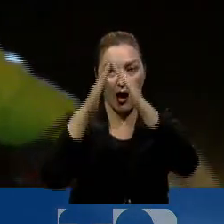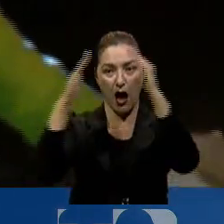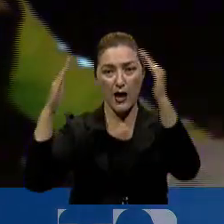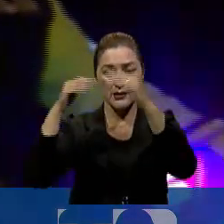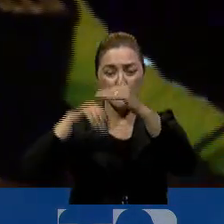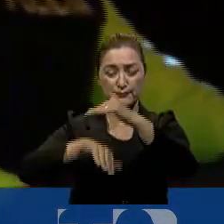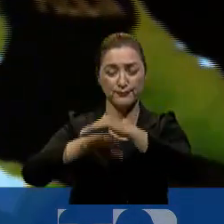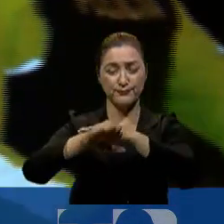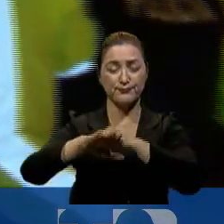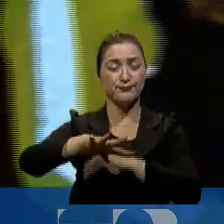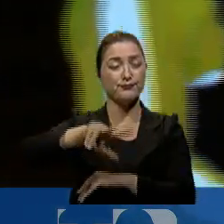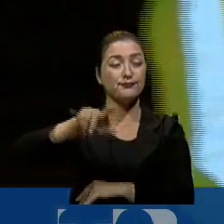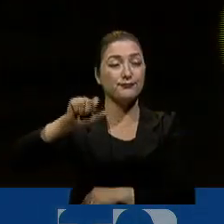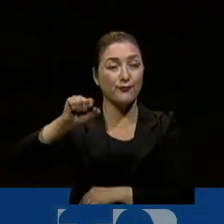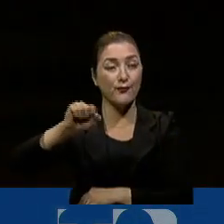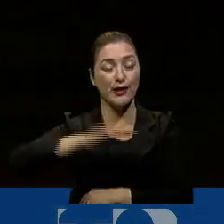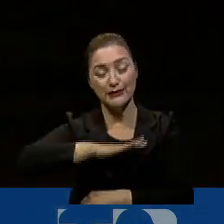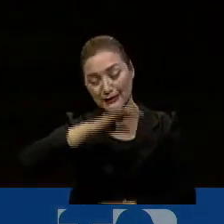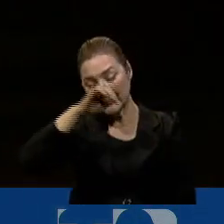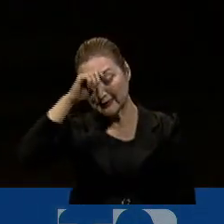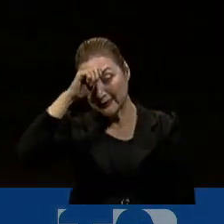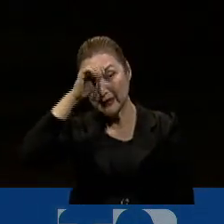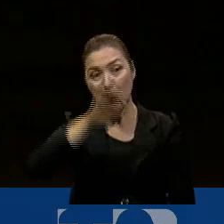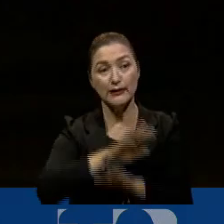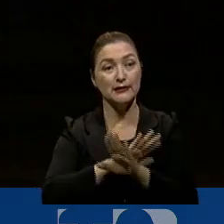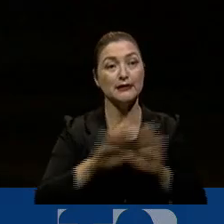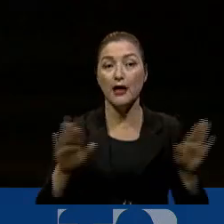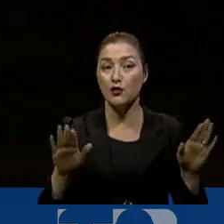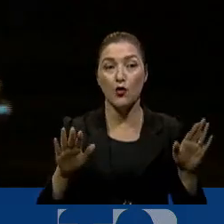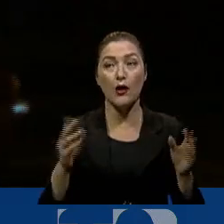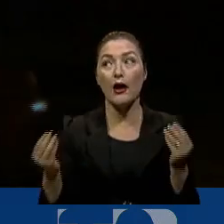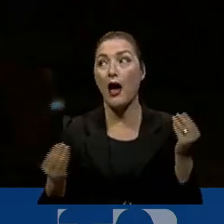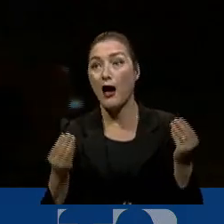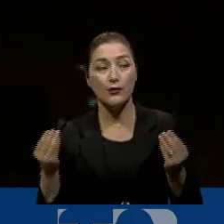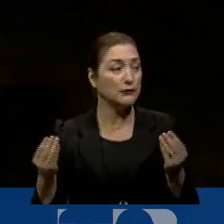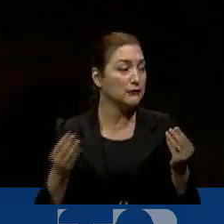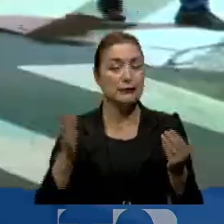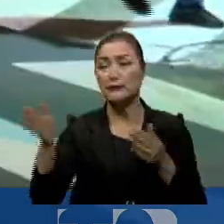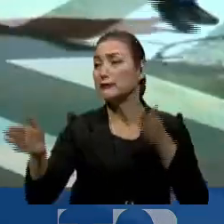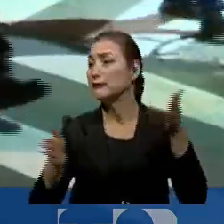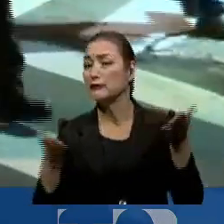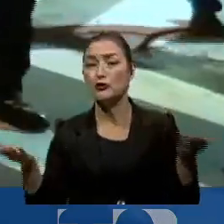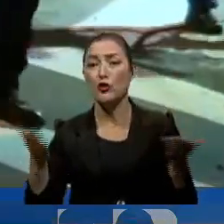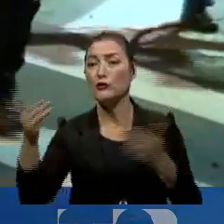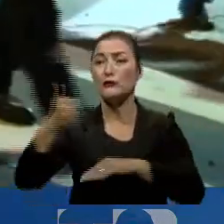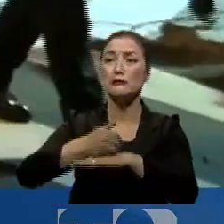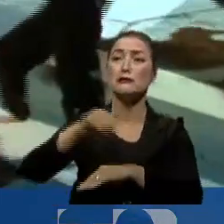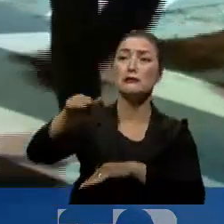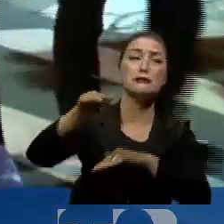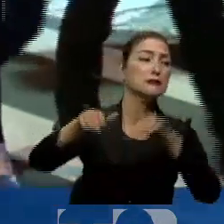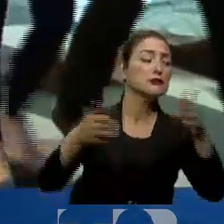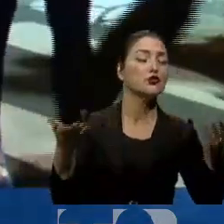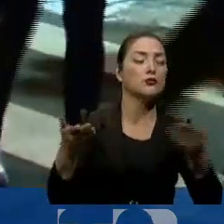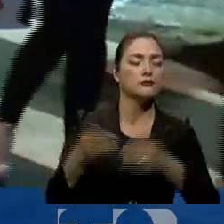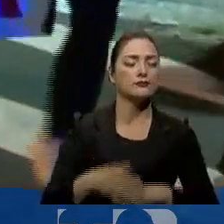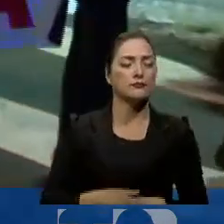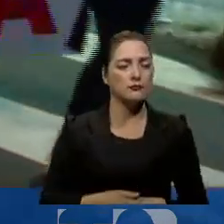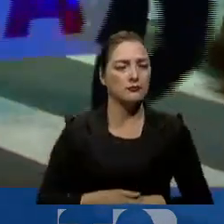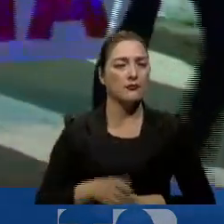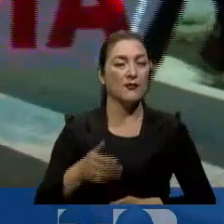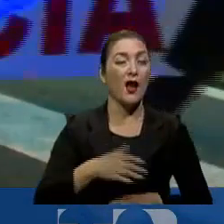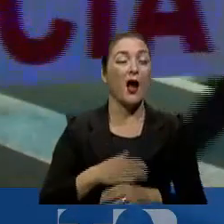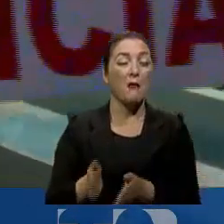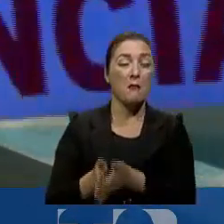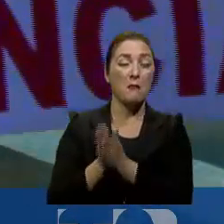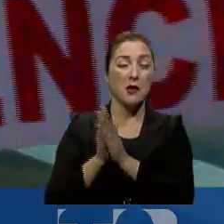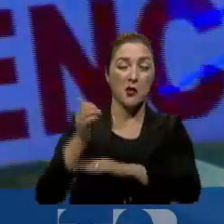viviendas. Entonces estamos cansados, ya no sabemos ni qué hacer ni a dónde acudir. Por eso el pedido de los moradores es que